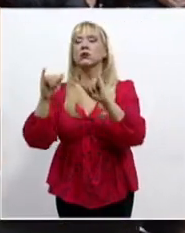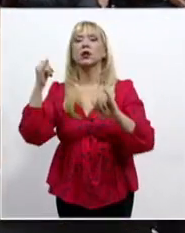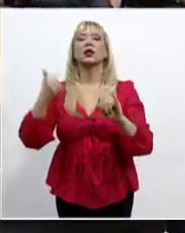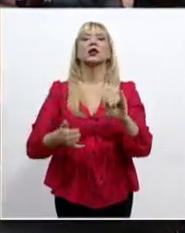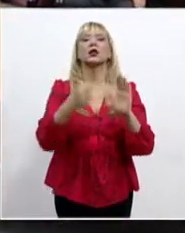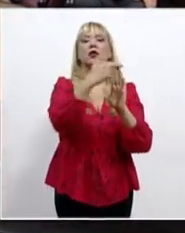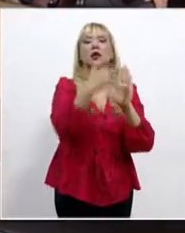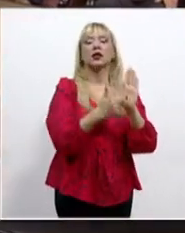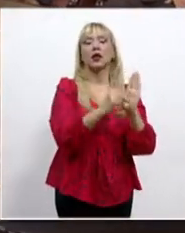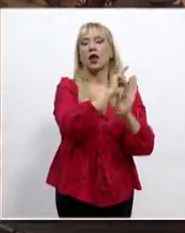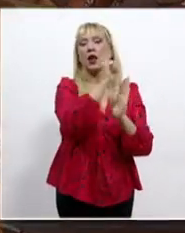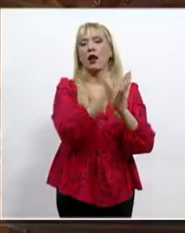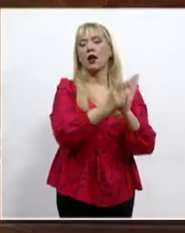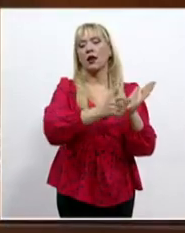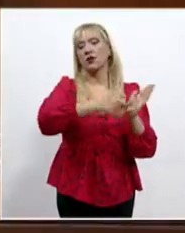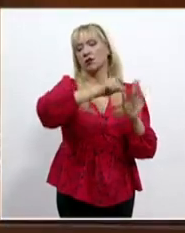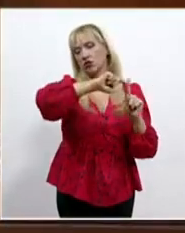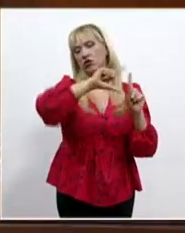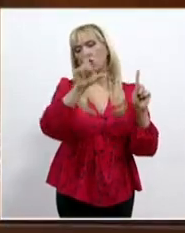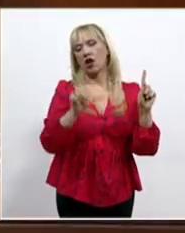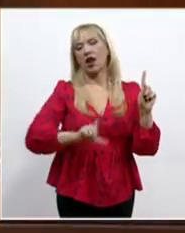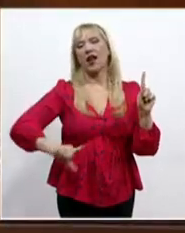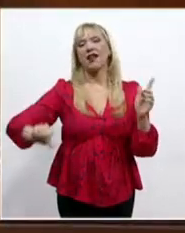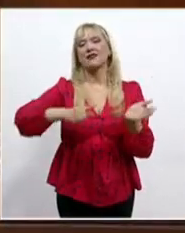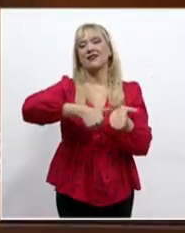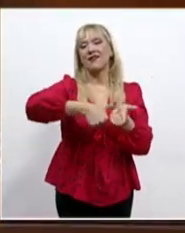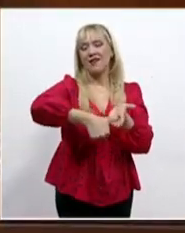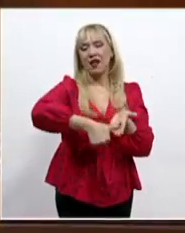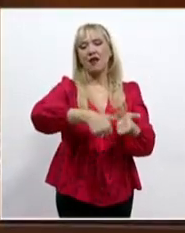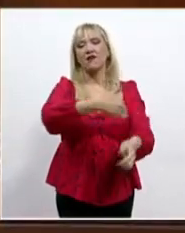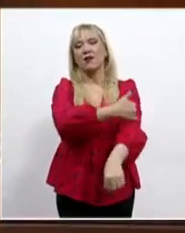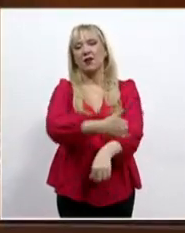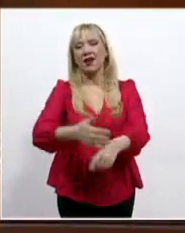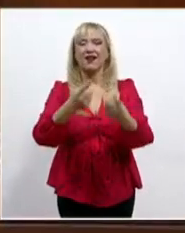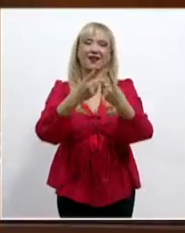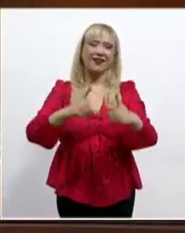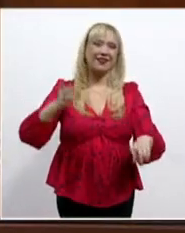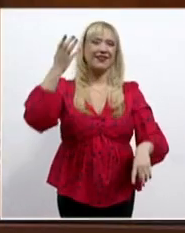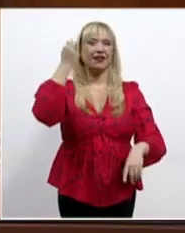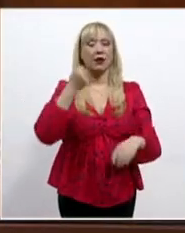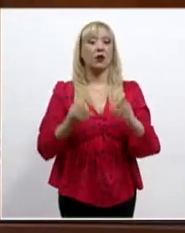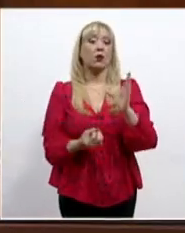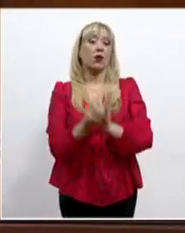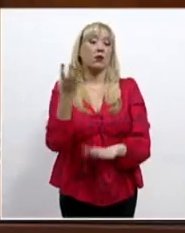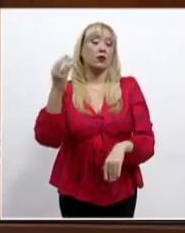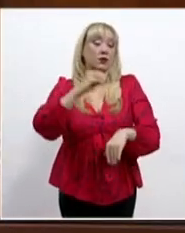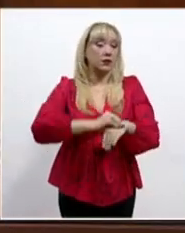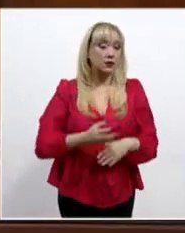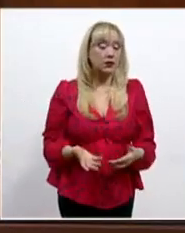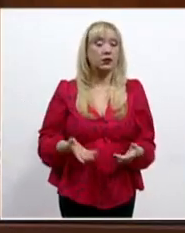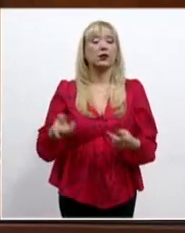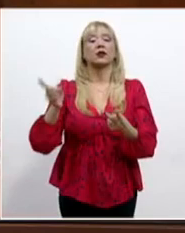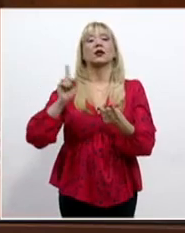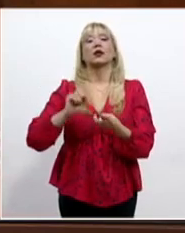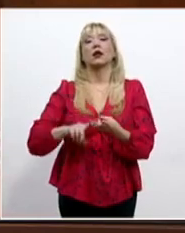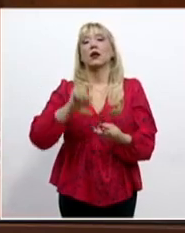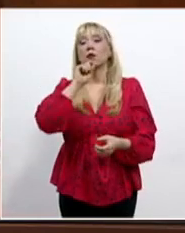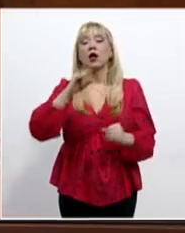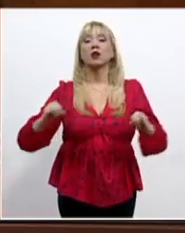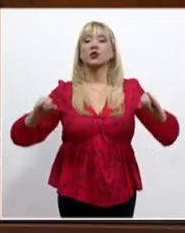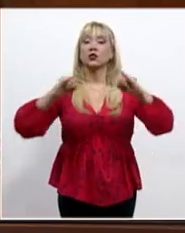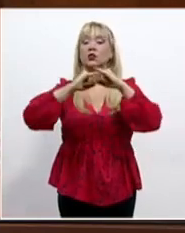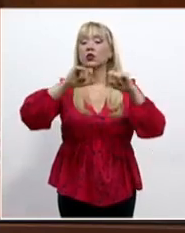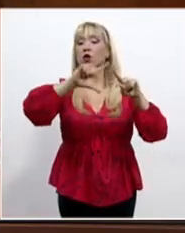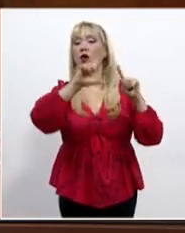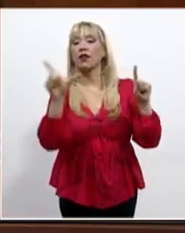de Procedimientos Civiles y Familiares. También contemplan al Instituto Federal de la Defensoría Pública para